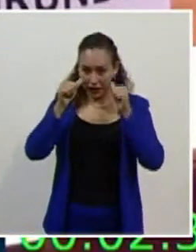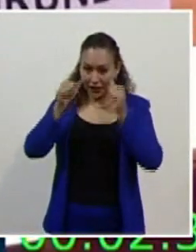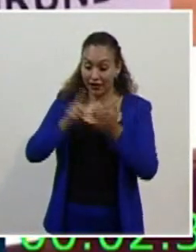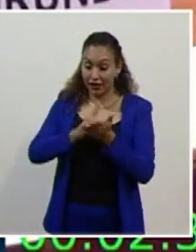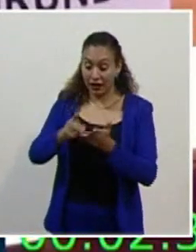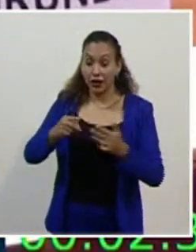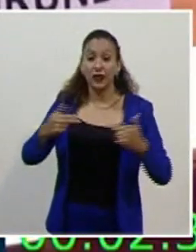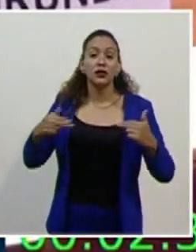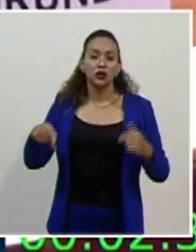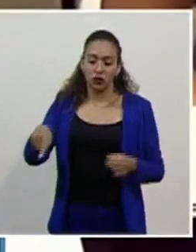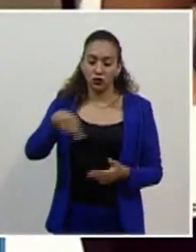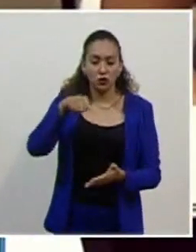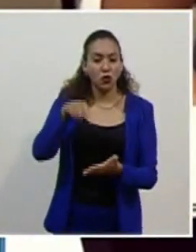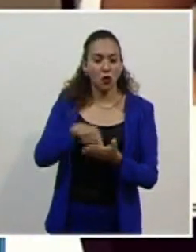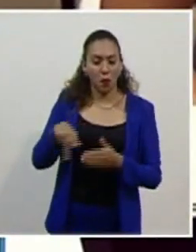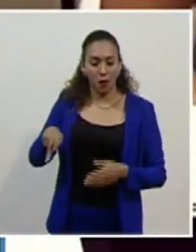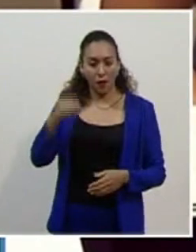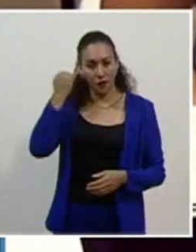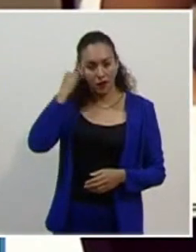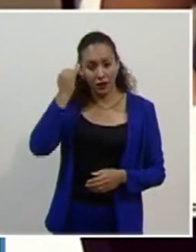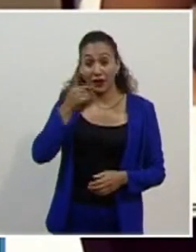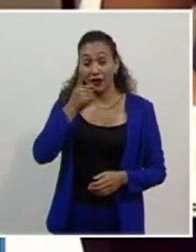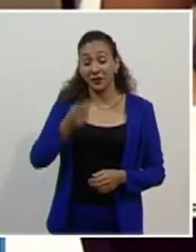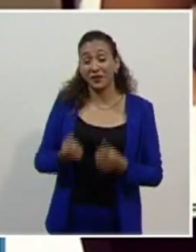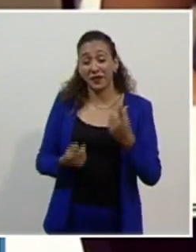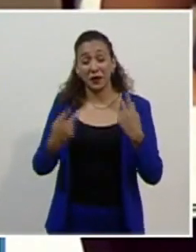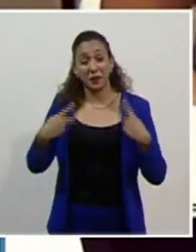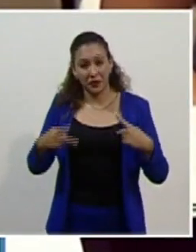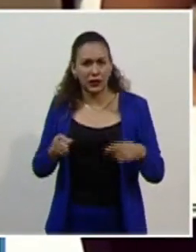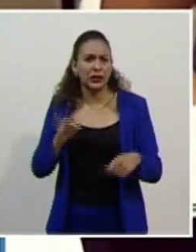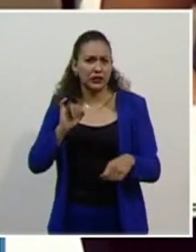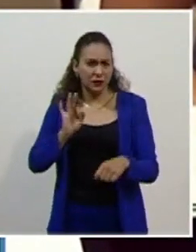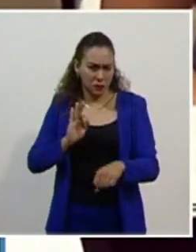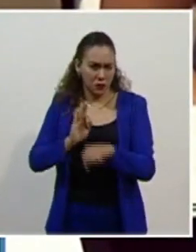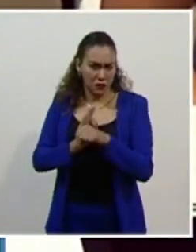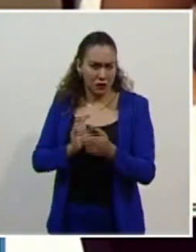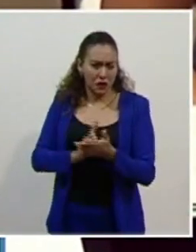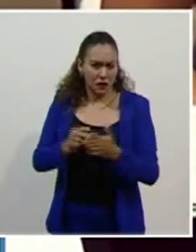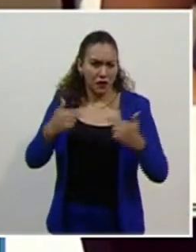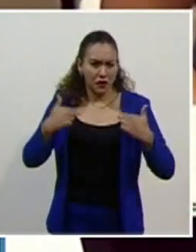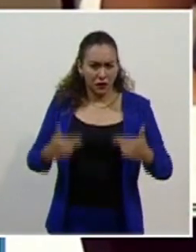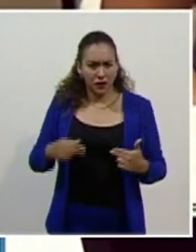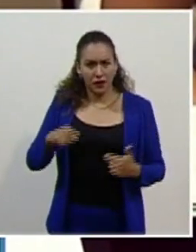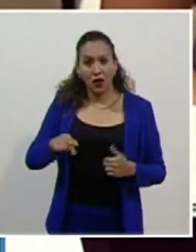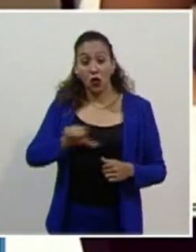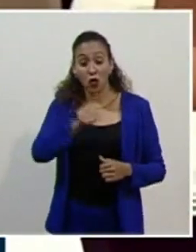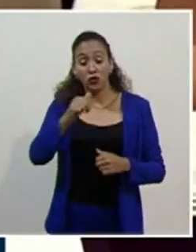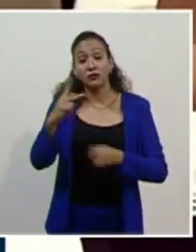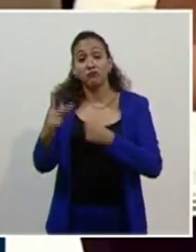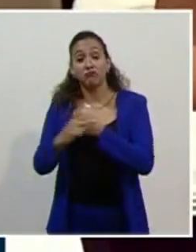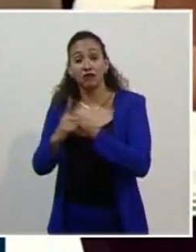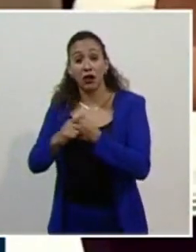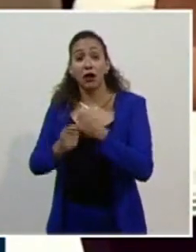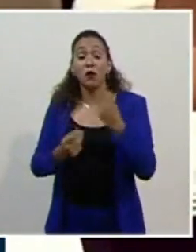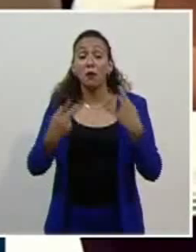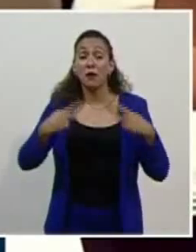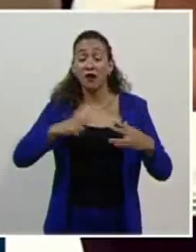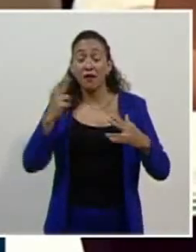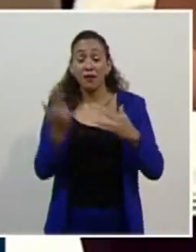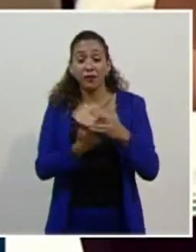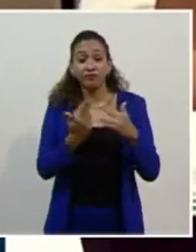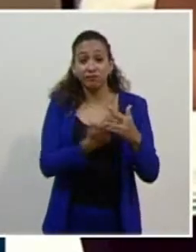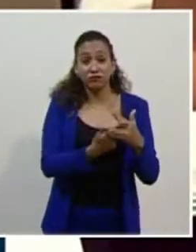indígenas. Lamentó que 42 defensores de derechos humanos de los pueblos indígenas de 11 países fueron asesinados